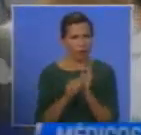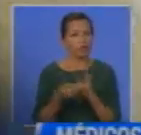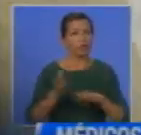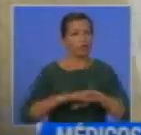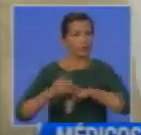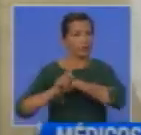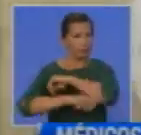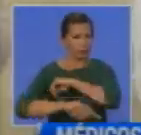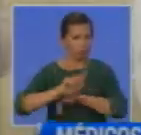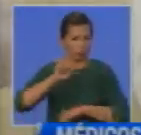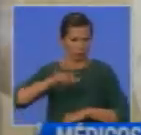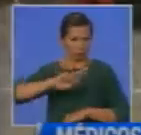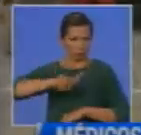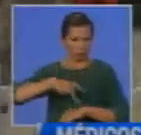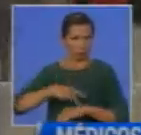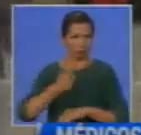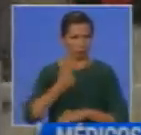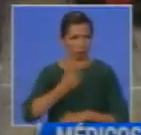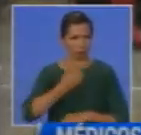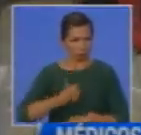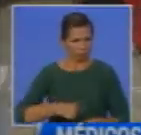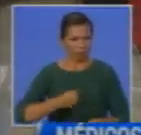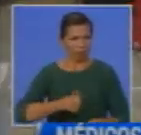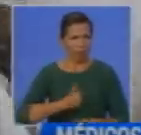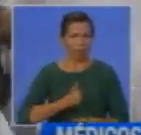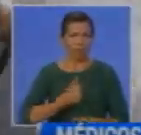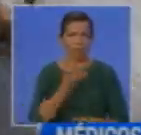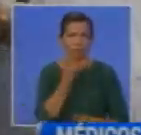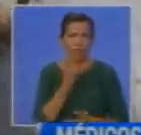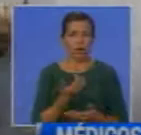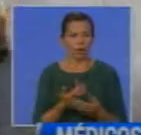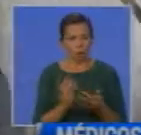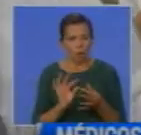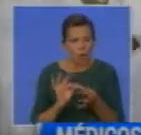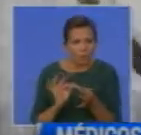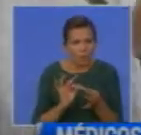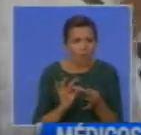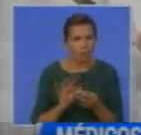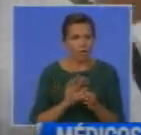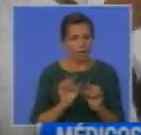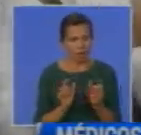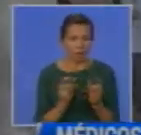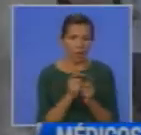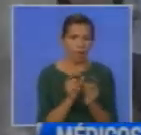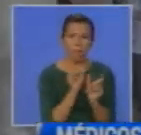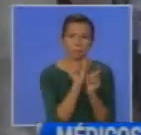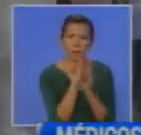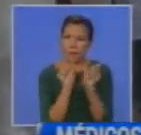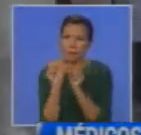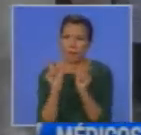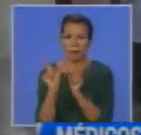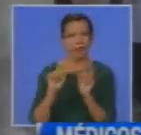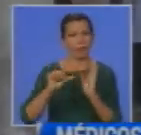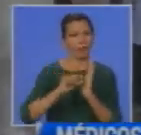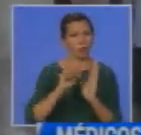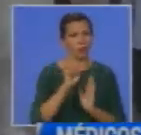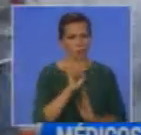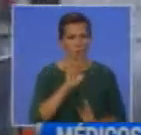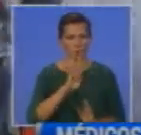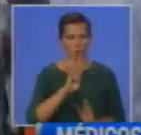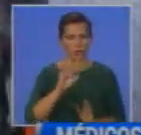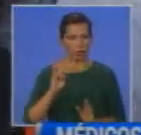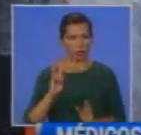que tipifican y sancionan la mala práctica profesional. El acuerdo logró definir la redacción de los artículos 146